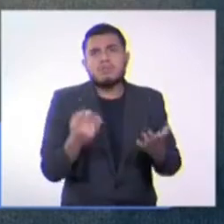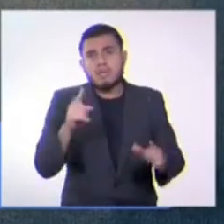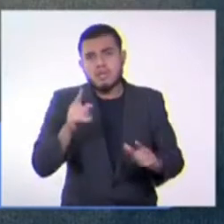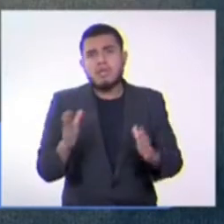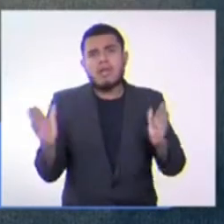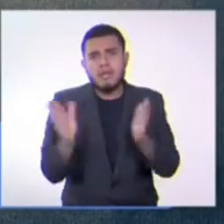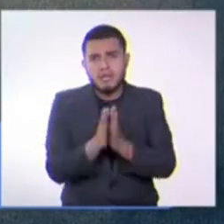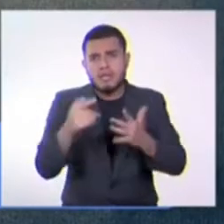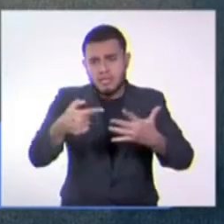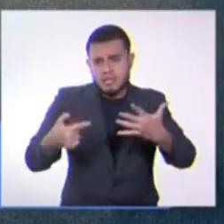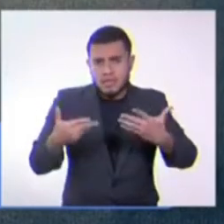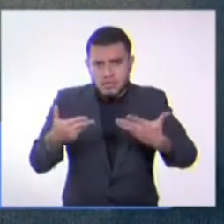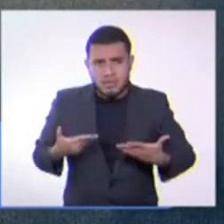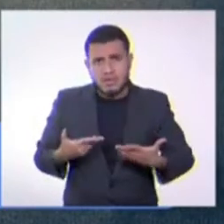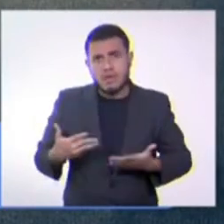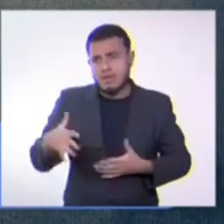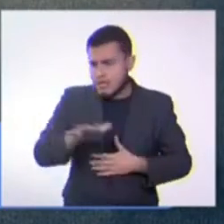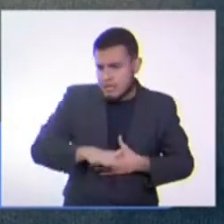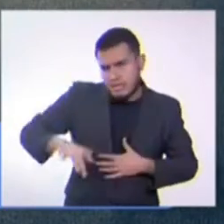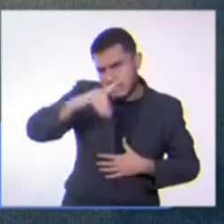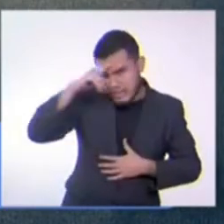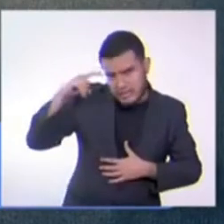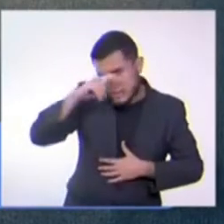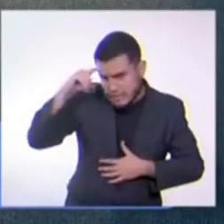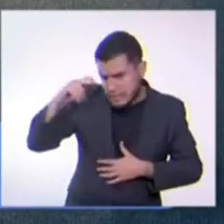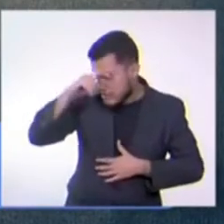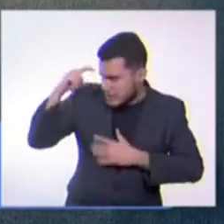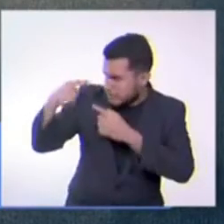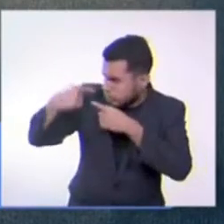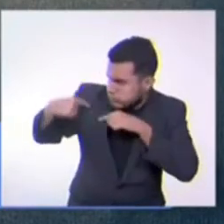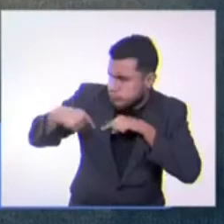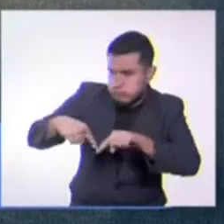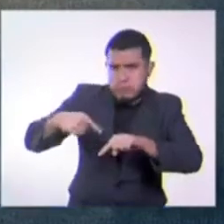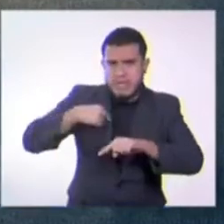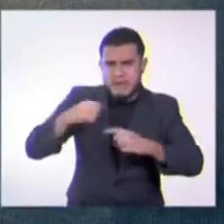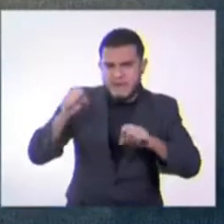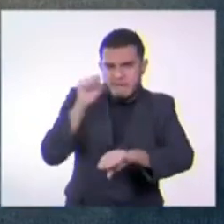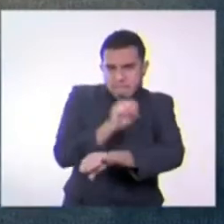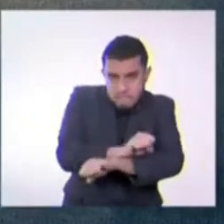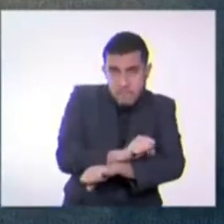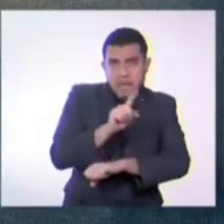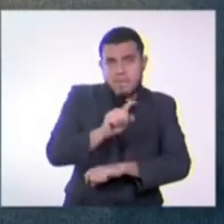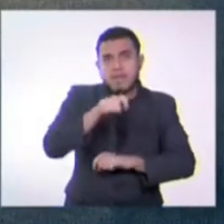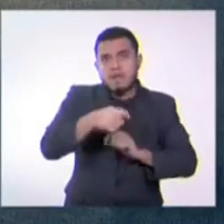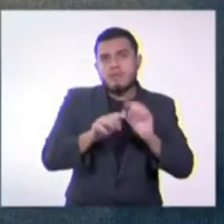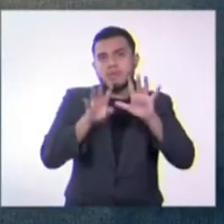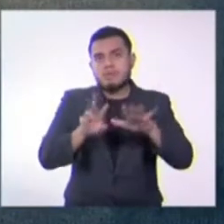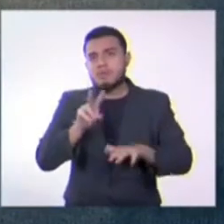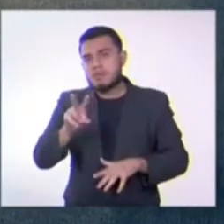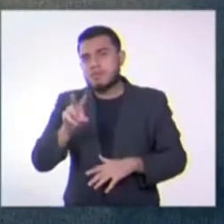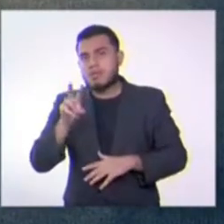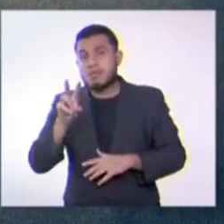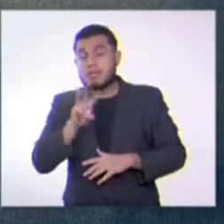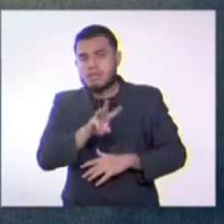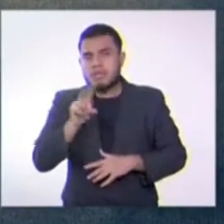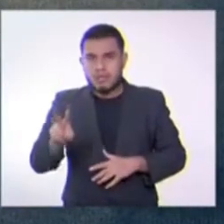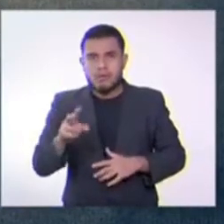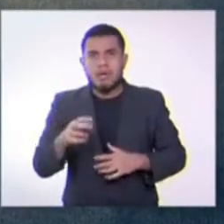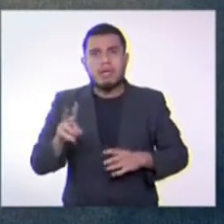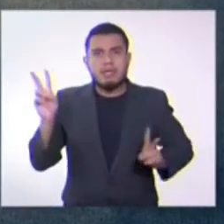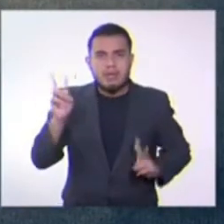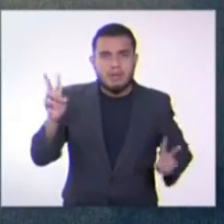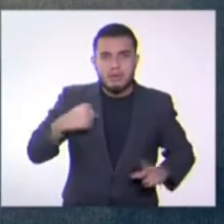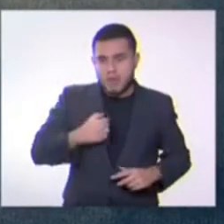de las tierras que tanto hemos trabajado. Y fui detenido en 1932 en San Salvador, junto a los